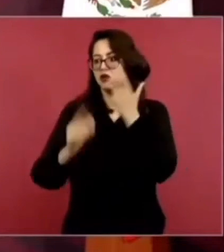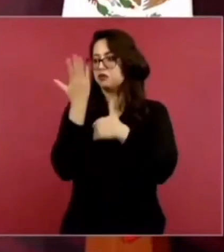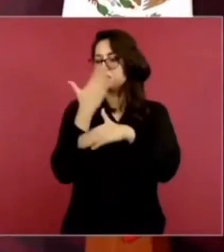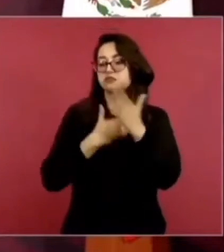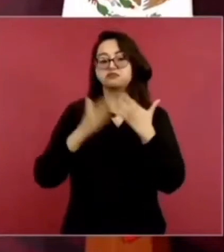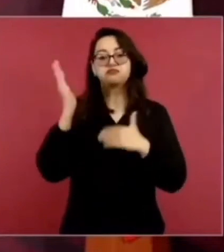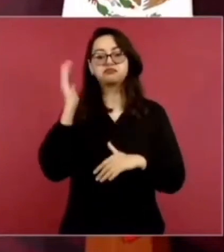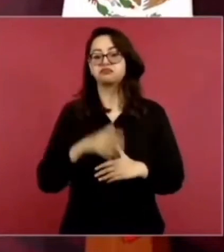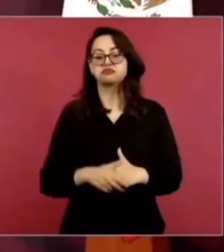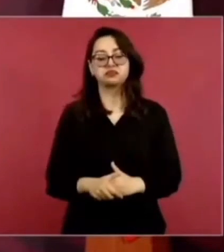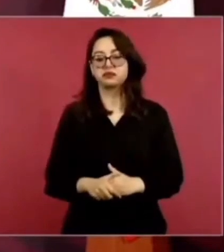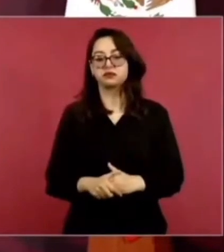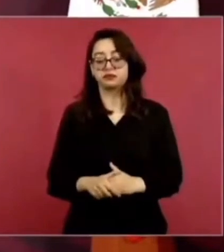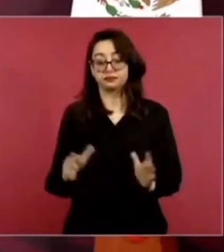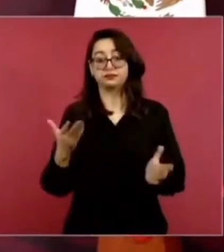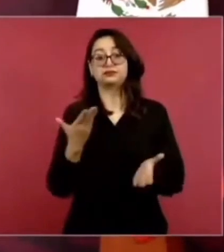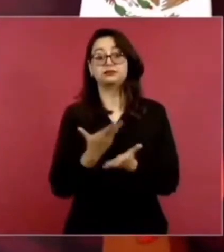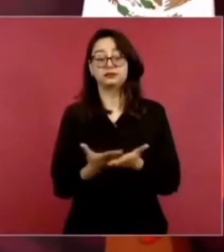El aeropuerto